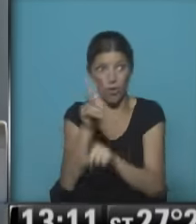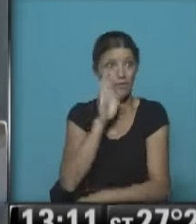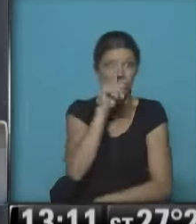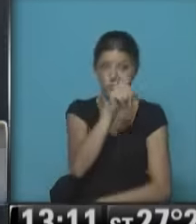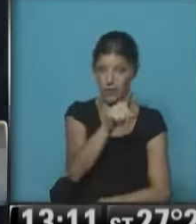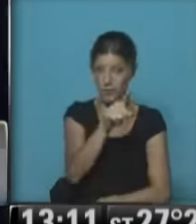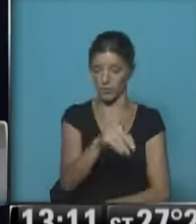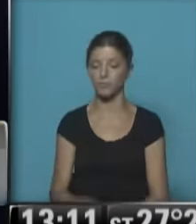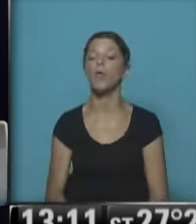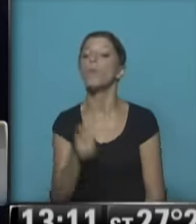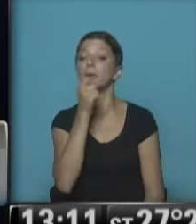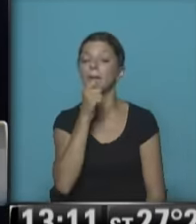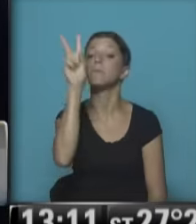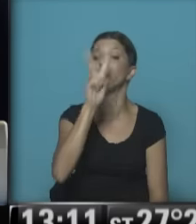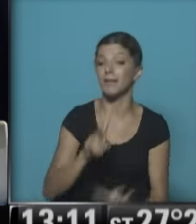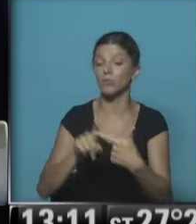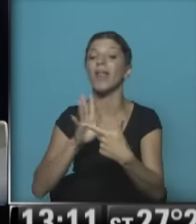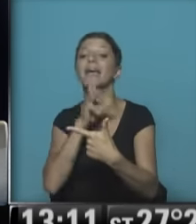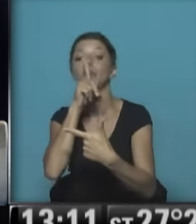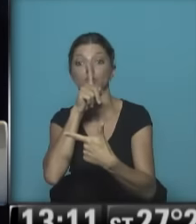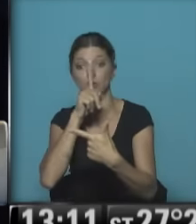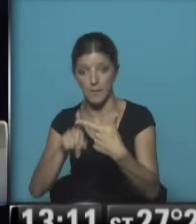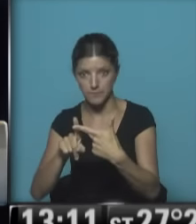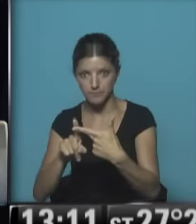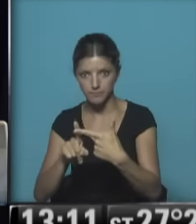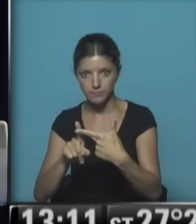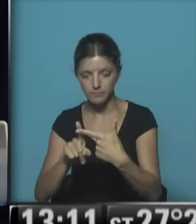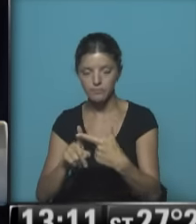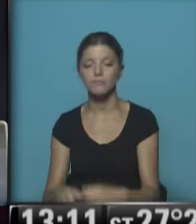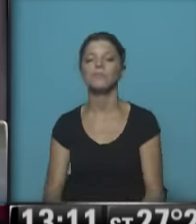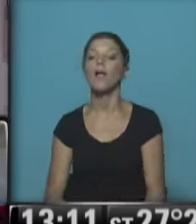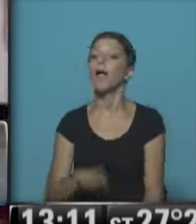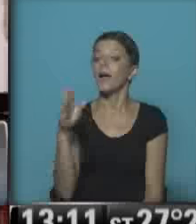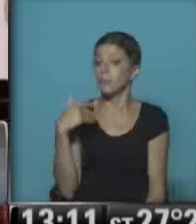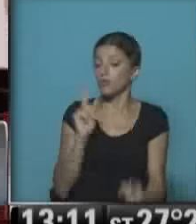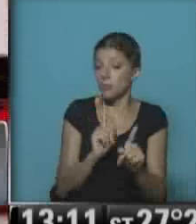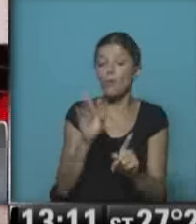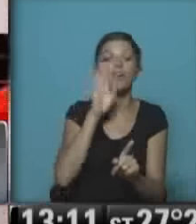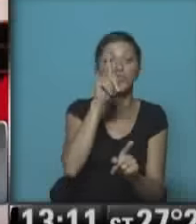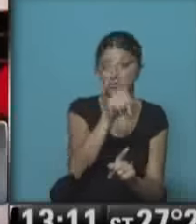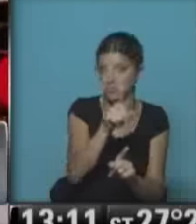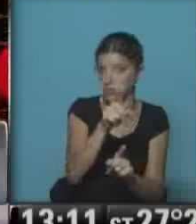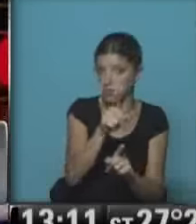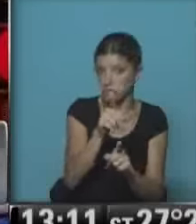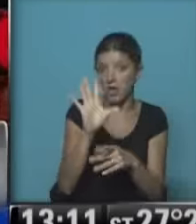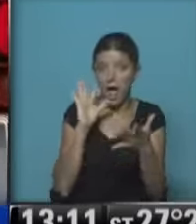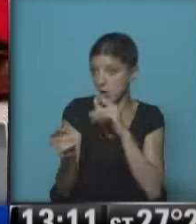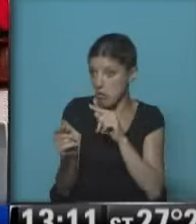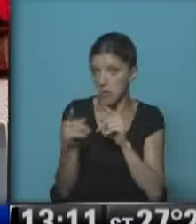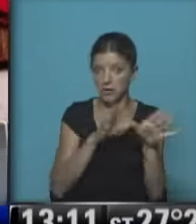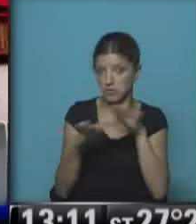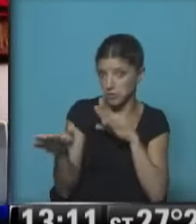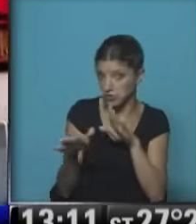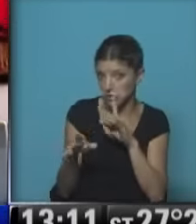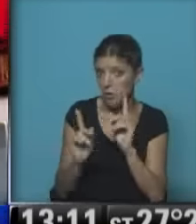primer lugar, Venezuela y Rusia. En consecuencia, Estados Unidos no adoptó ninguna acción para contrarrestar